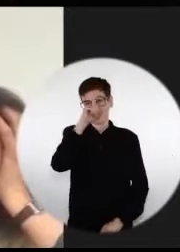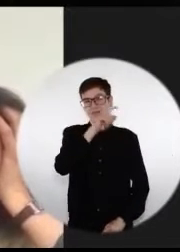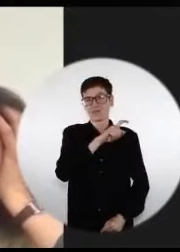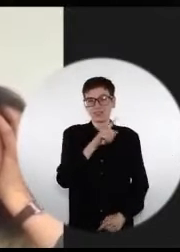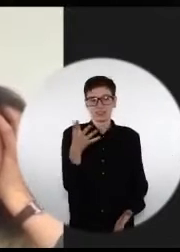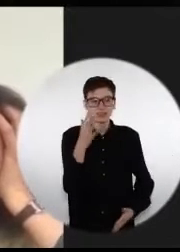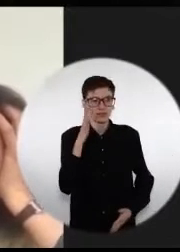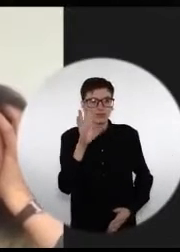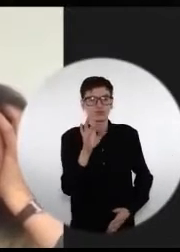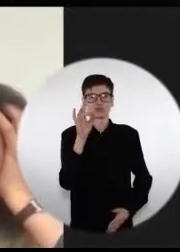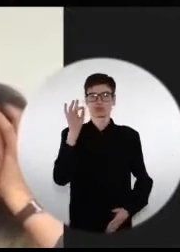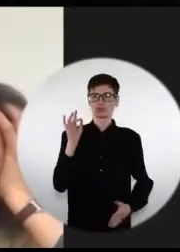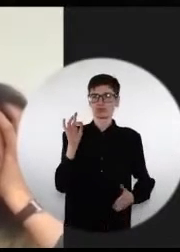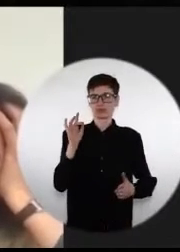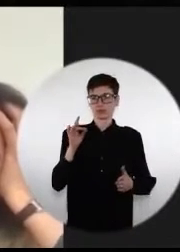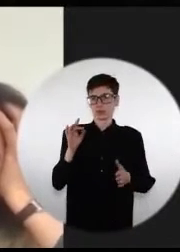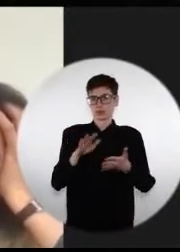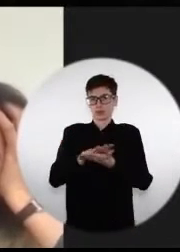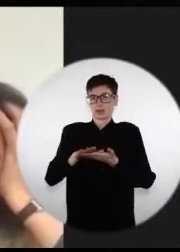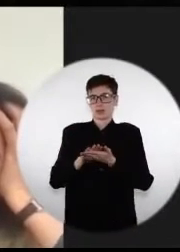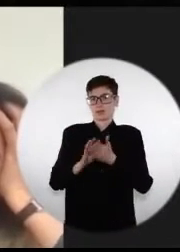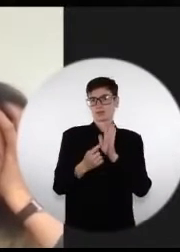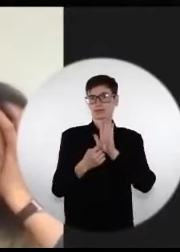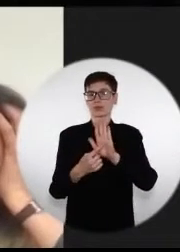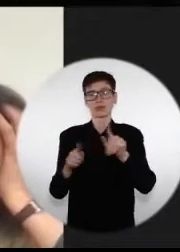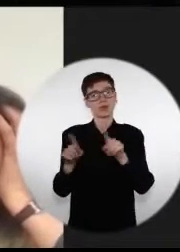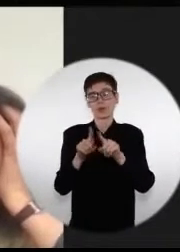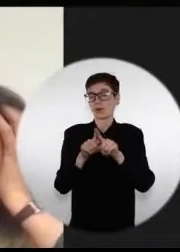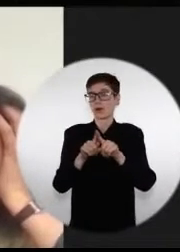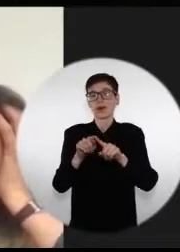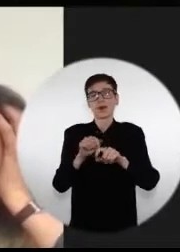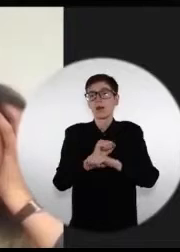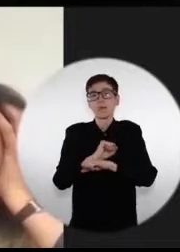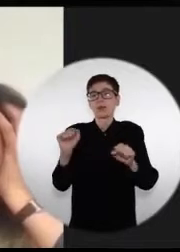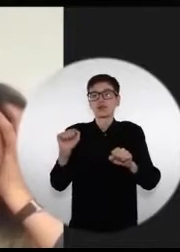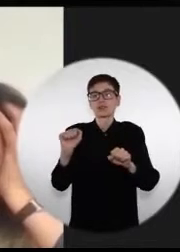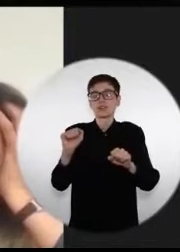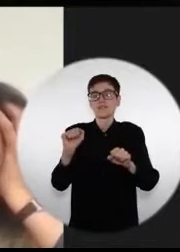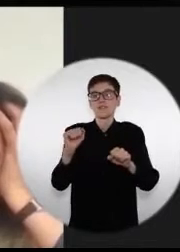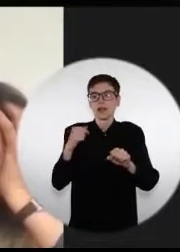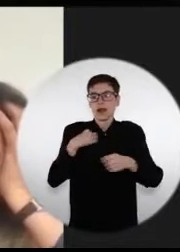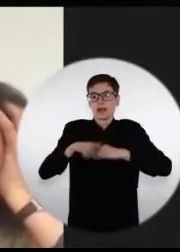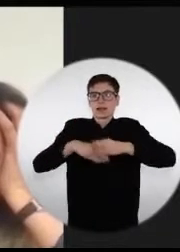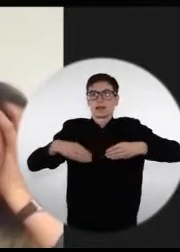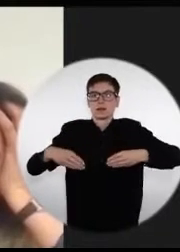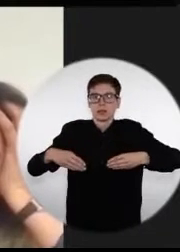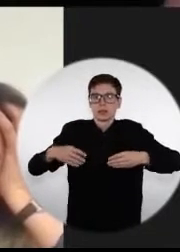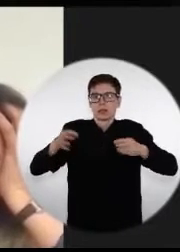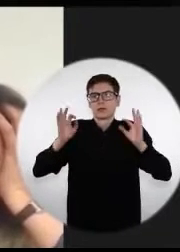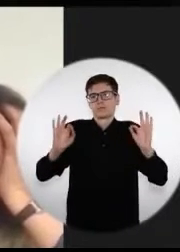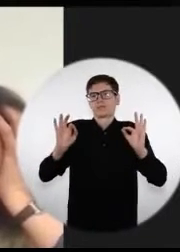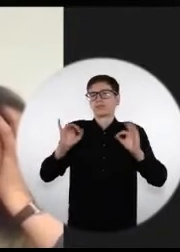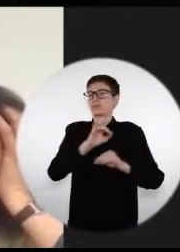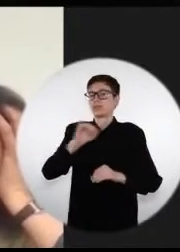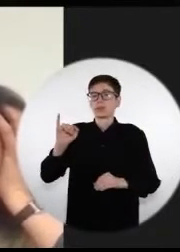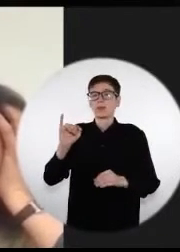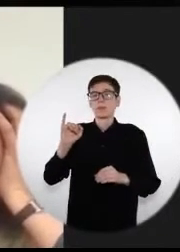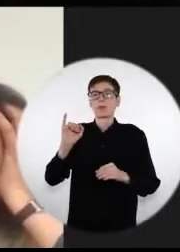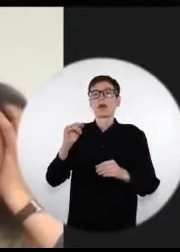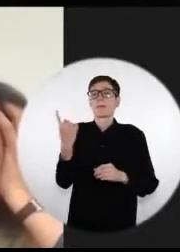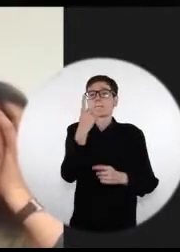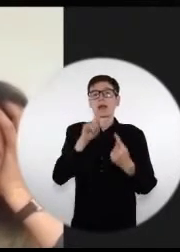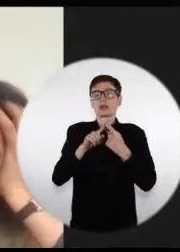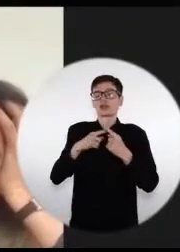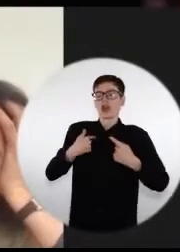aire y la interpretación de vibraciones a otra cosa no es una cuestión mucho mucho más abstracta y cuando claro como tú de si se vuelve